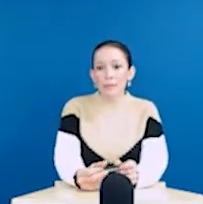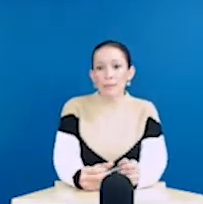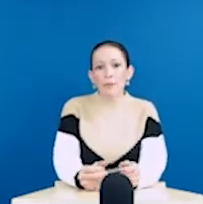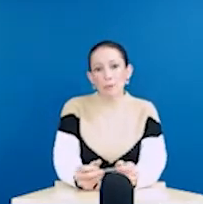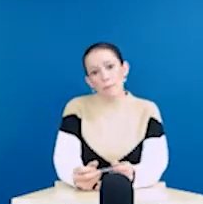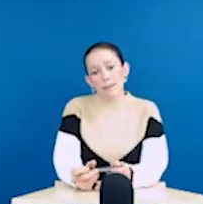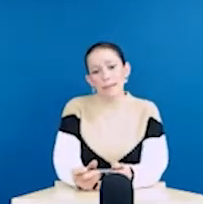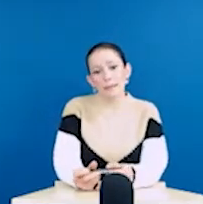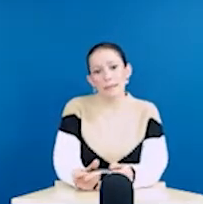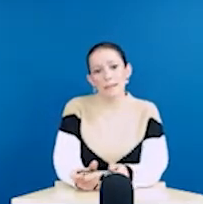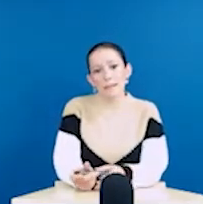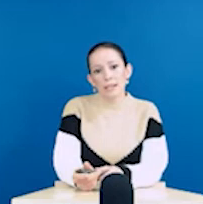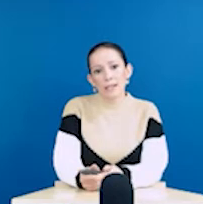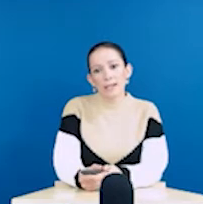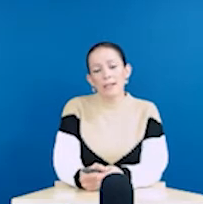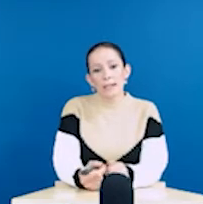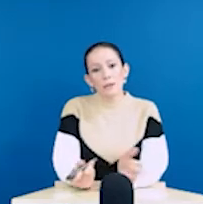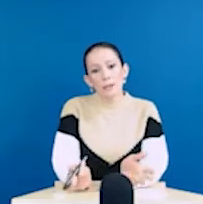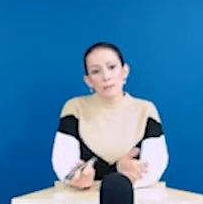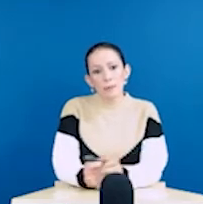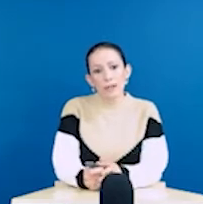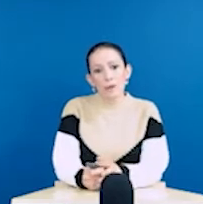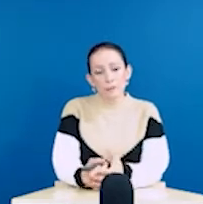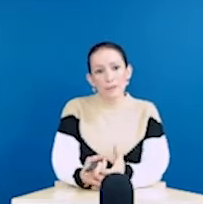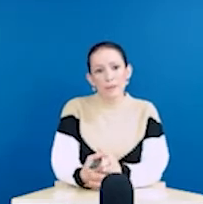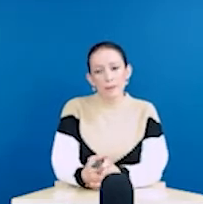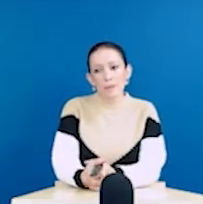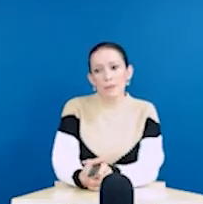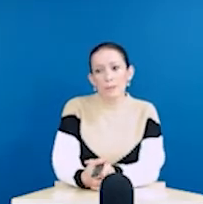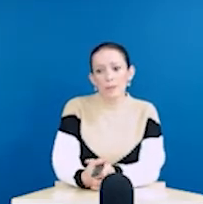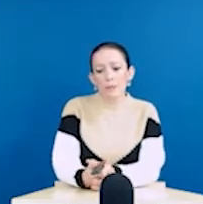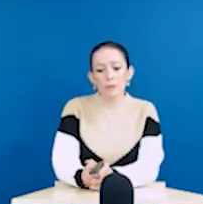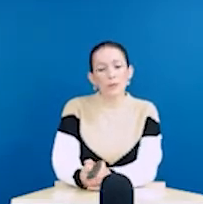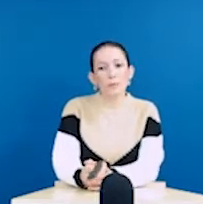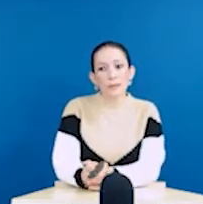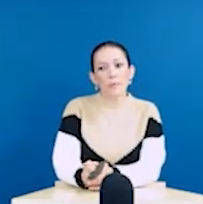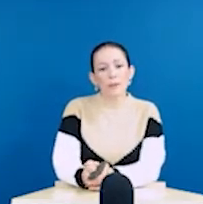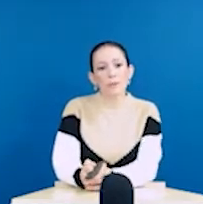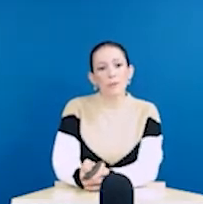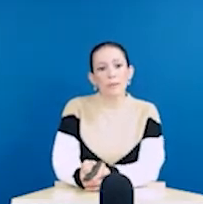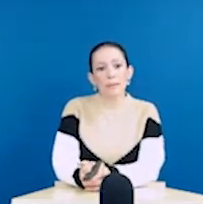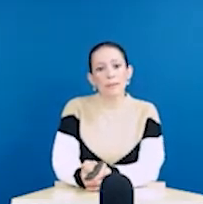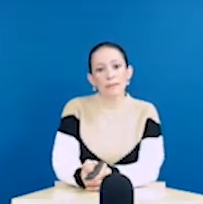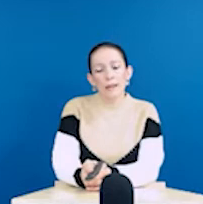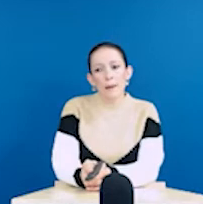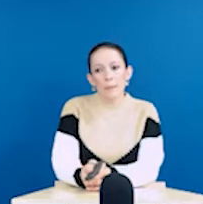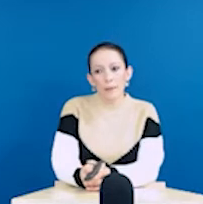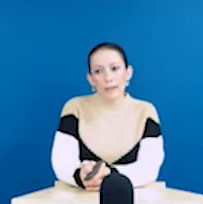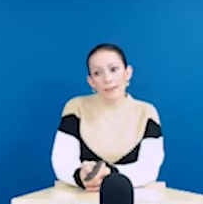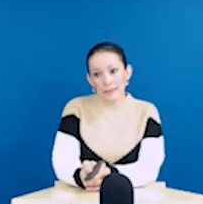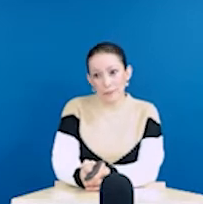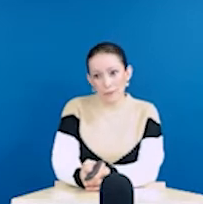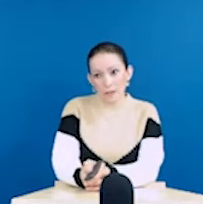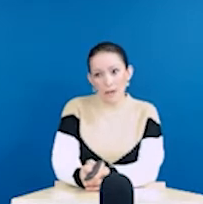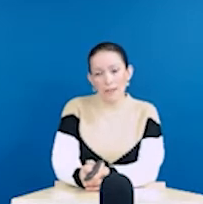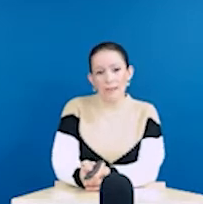de quimioterapia, cuando un paciente llega y lo tenemos ubicado y vamos a empezar su tratamiento, nosotros pesamos a nuestros pacientes